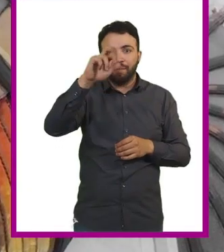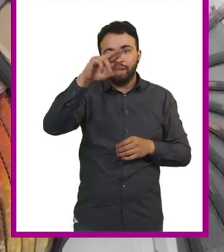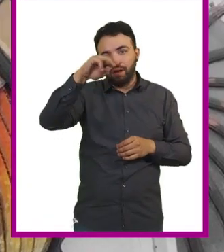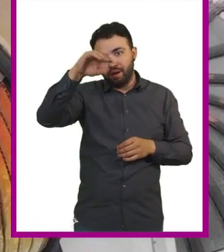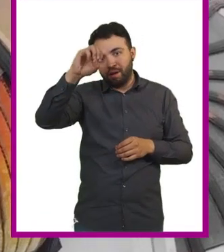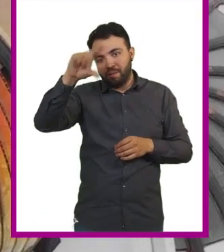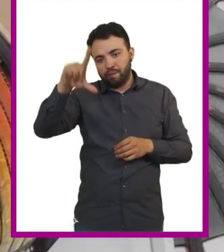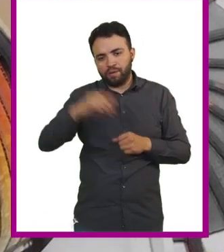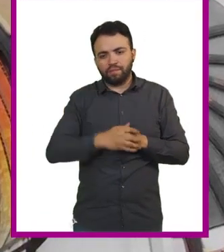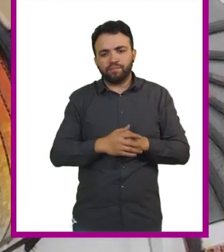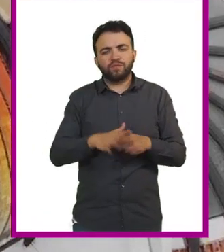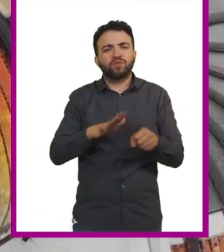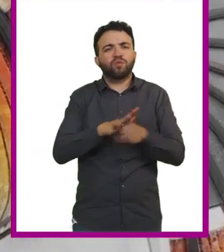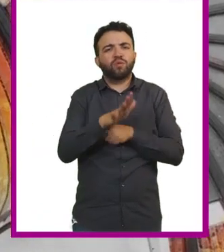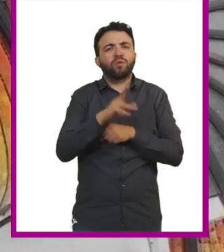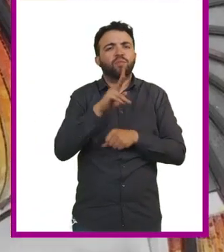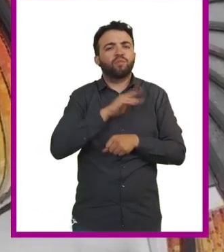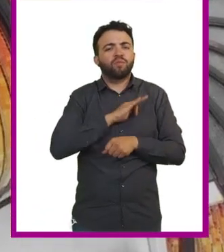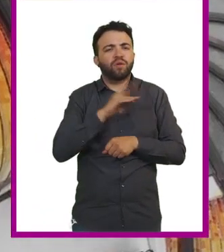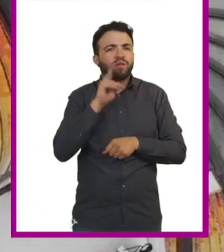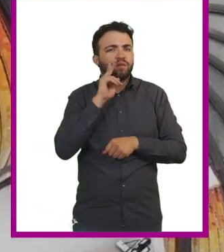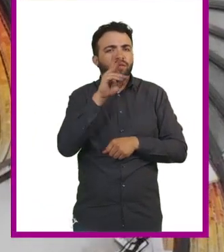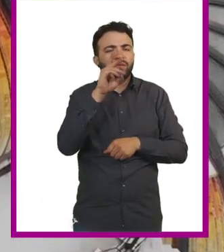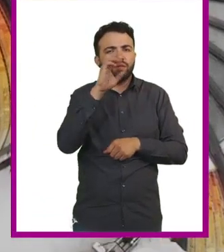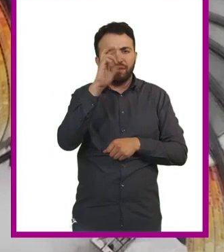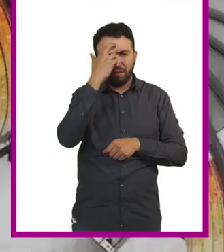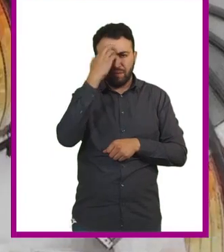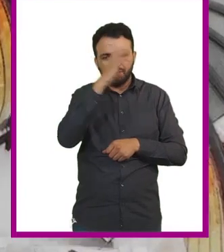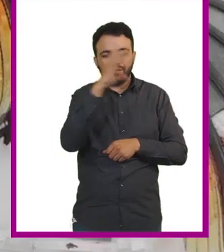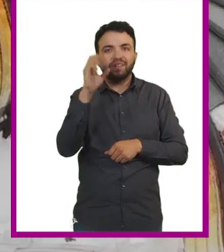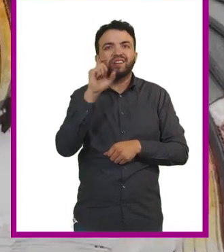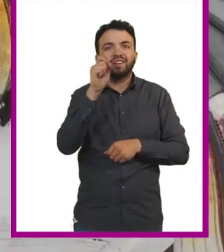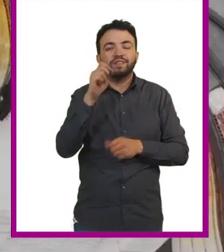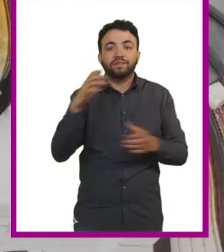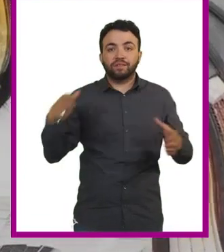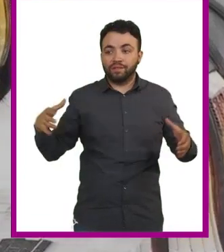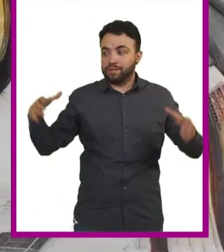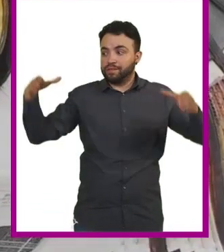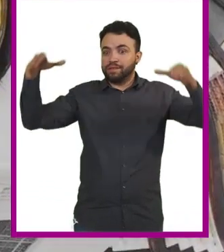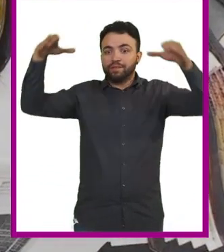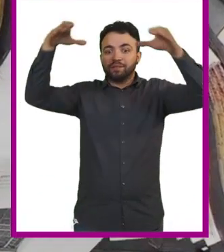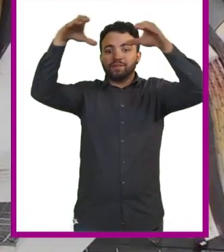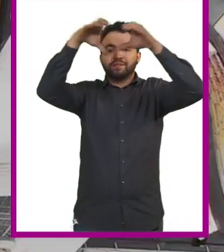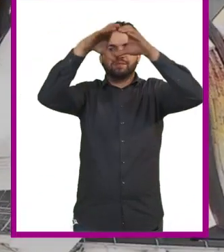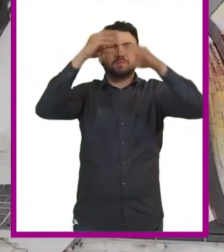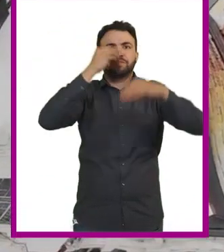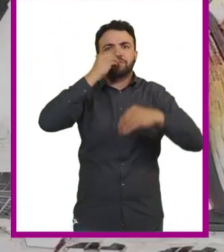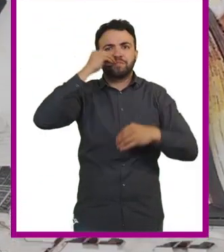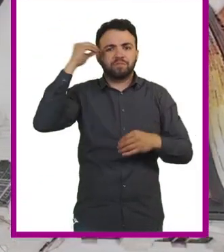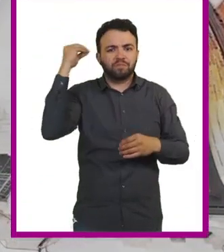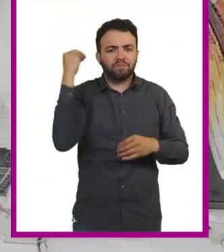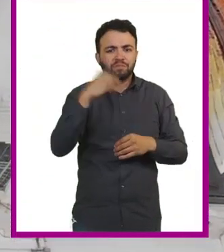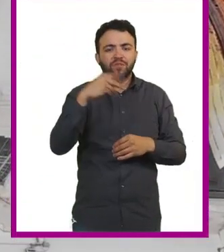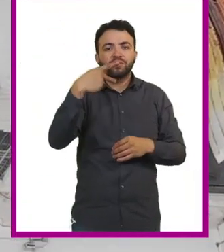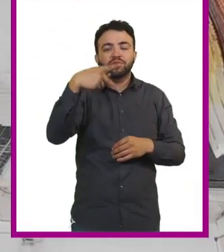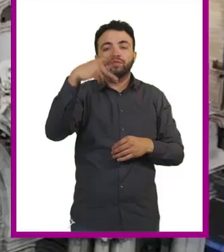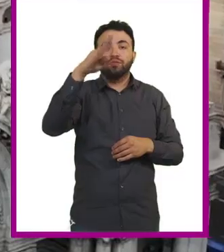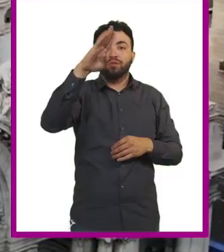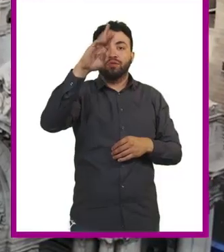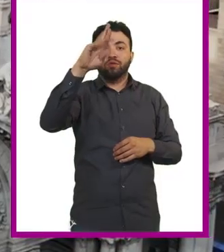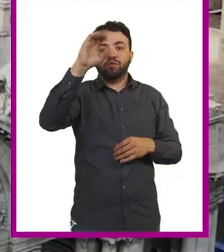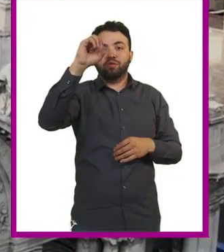Un elemento que hace que todos reconozcamos este edificio es su brillante cúpula de bronce hecha por el escultor húngaro Géza